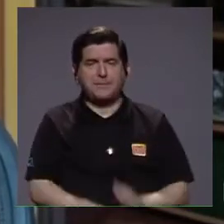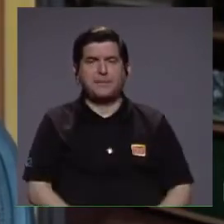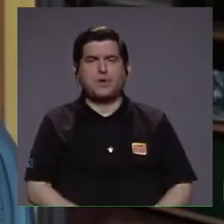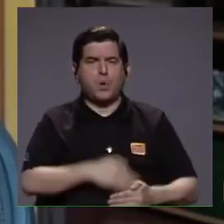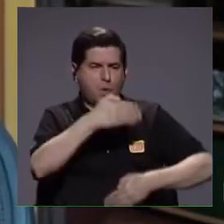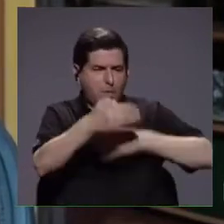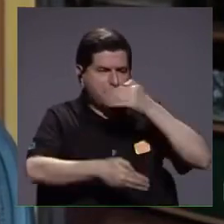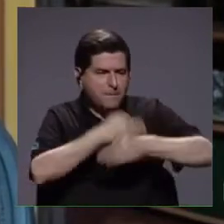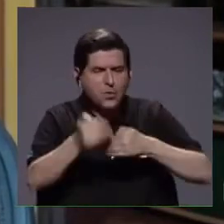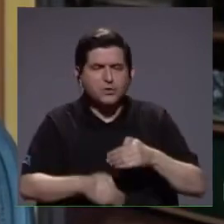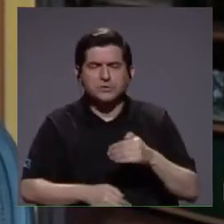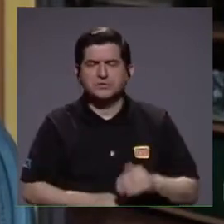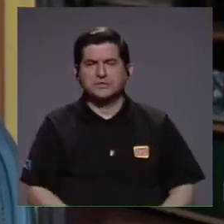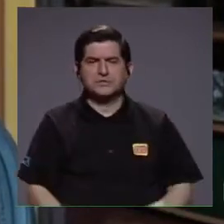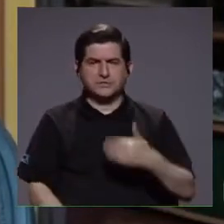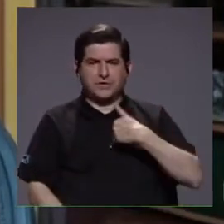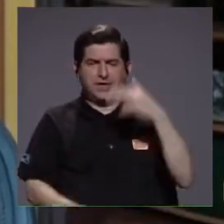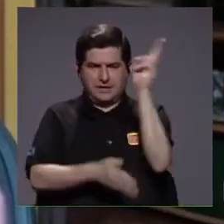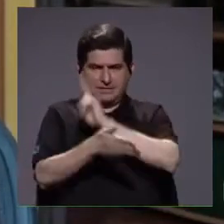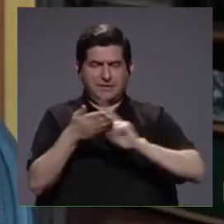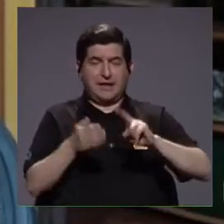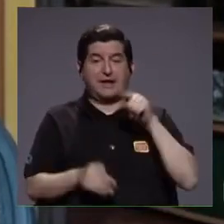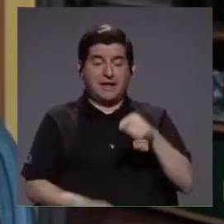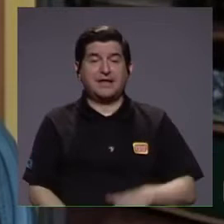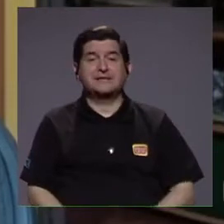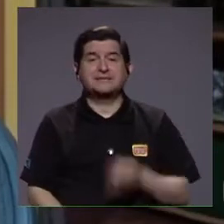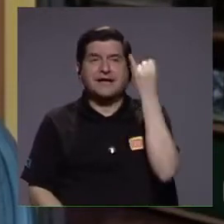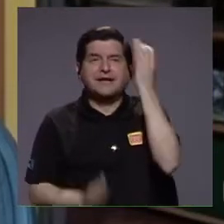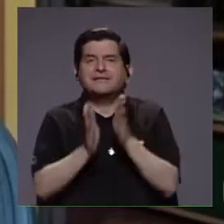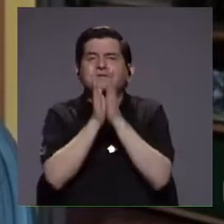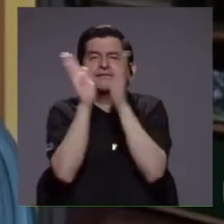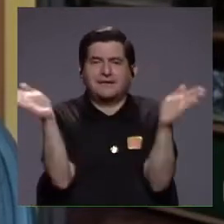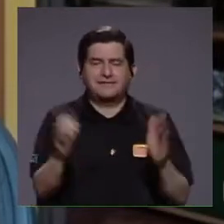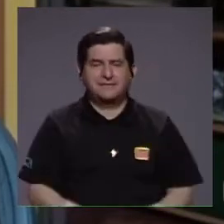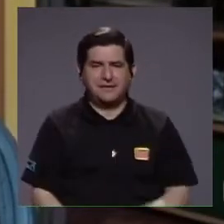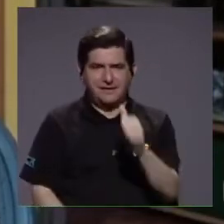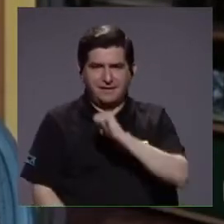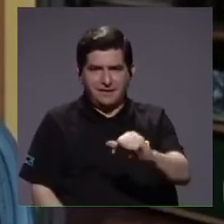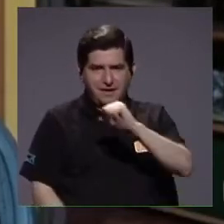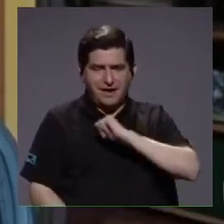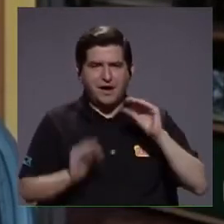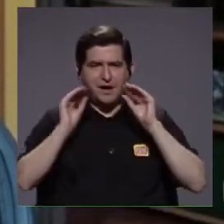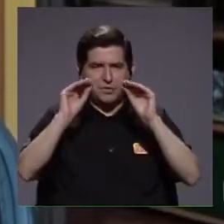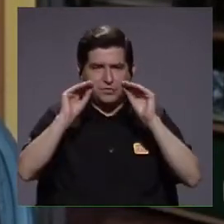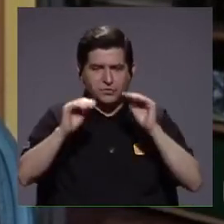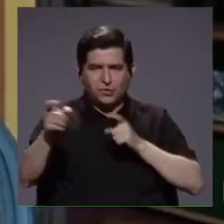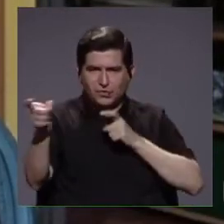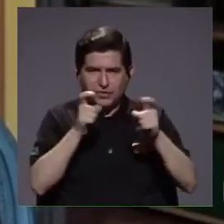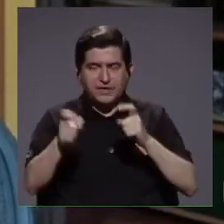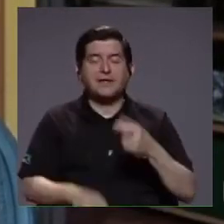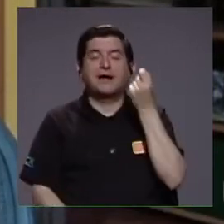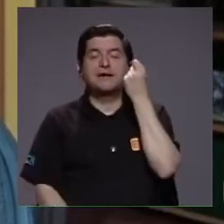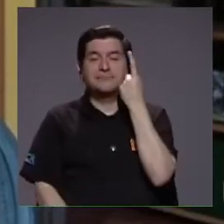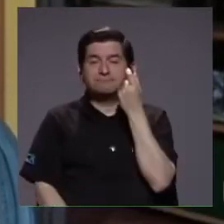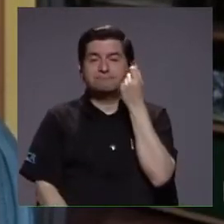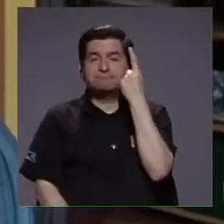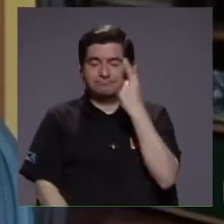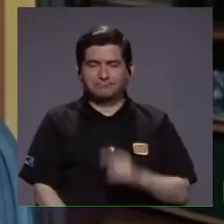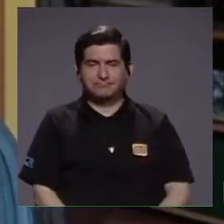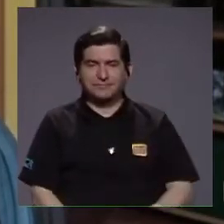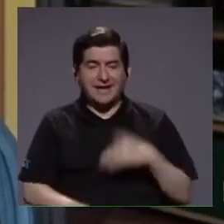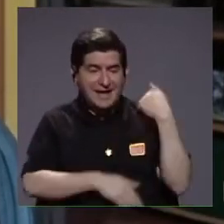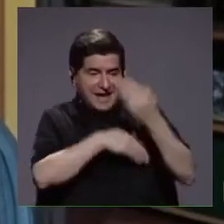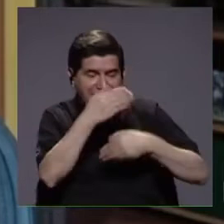modelo de gestión de nuestra universidad. Esa ha sido prácticamente la generalidad. Las autoridades docentes y administrativas debemos